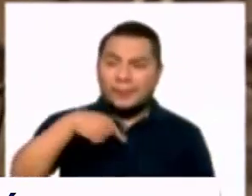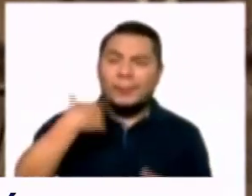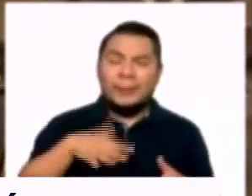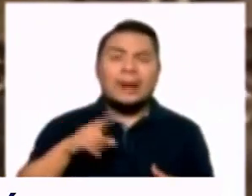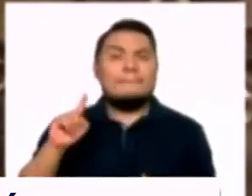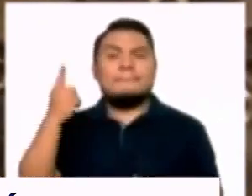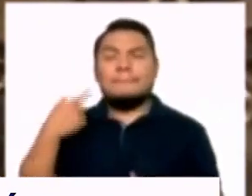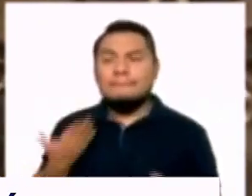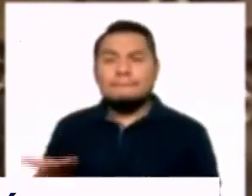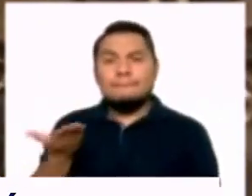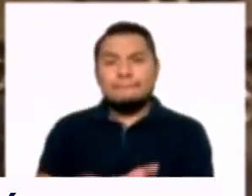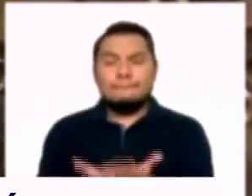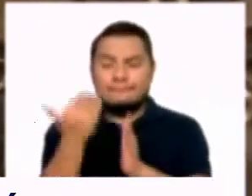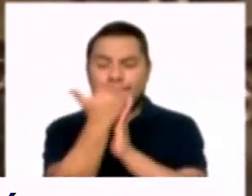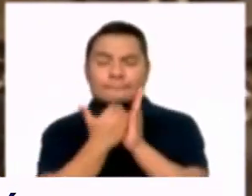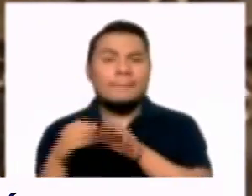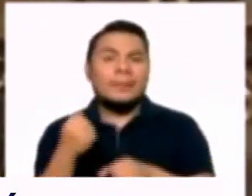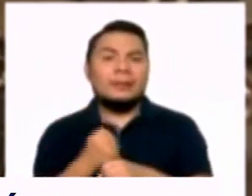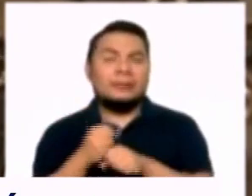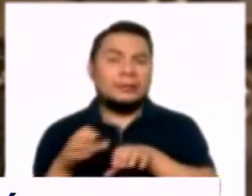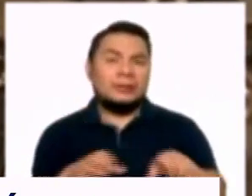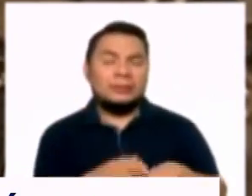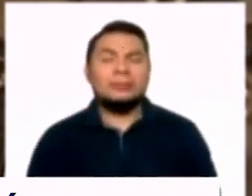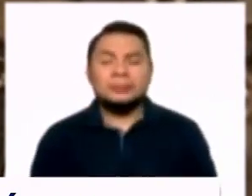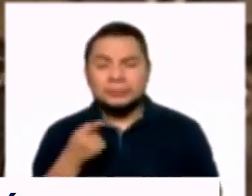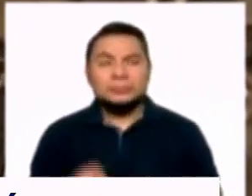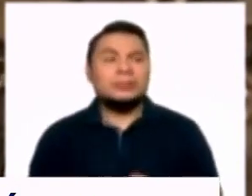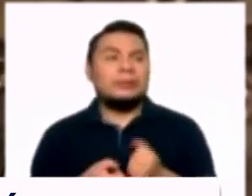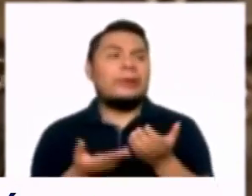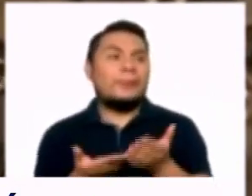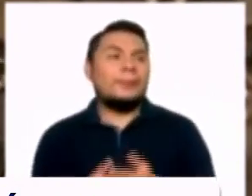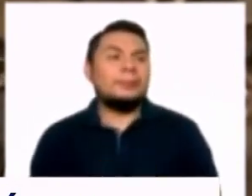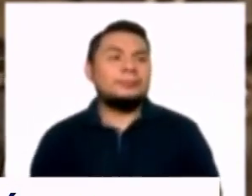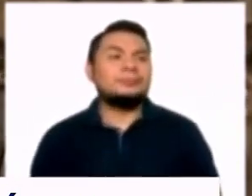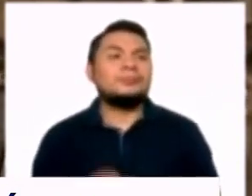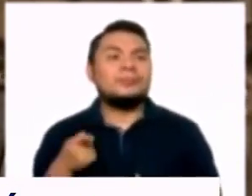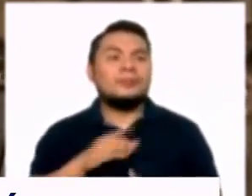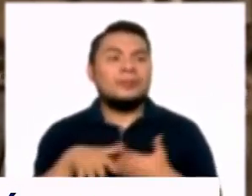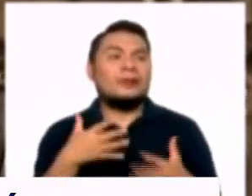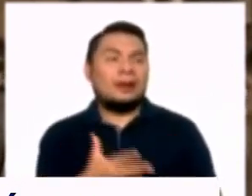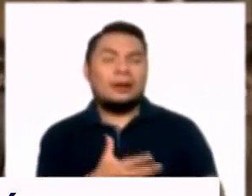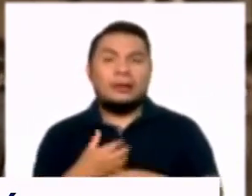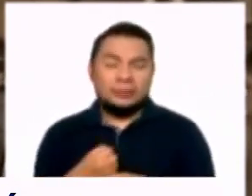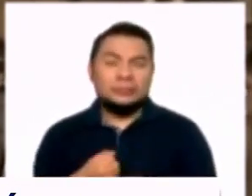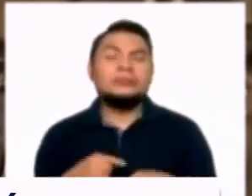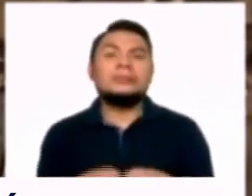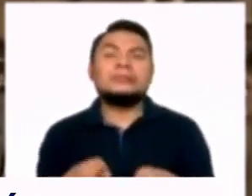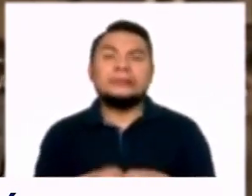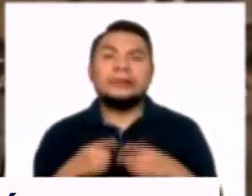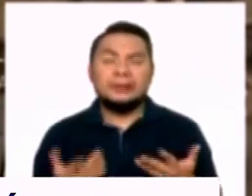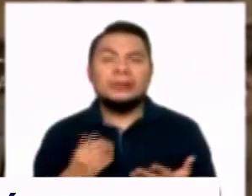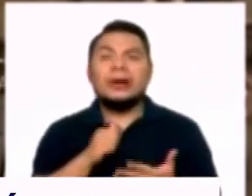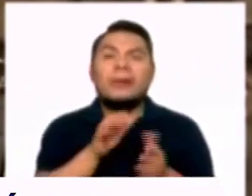dictado medidas complementarias justamente para poder asegurar el rescate y